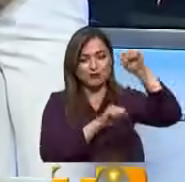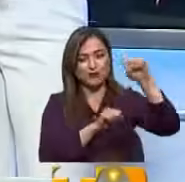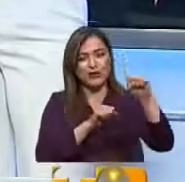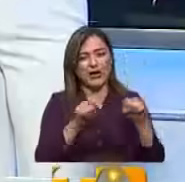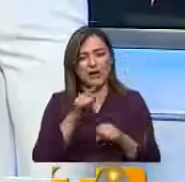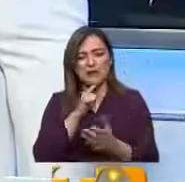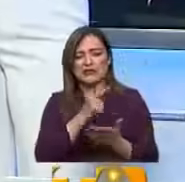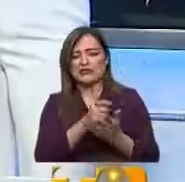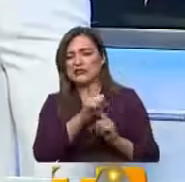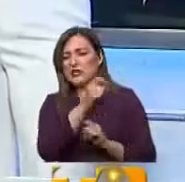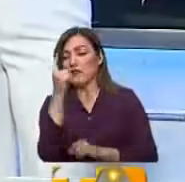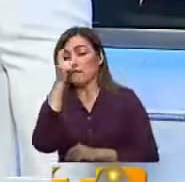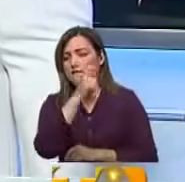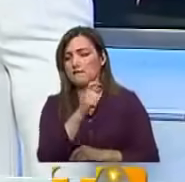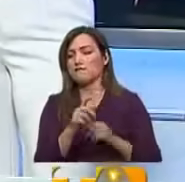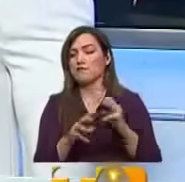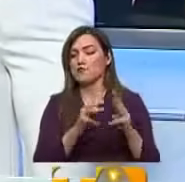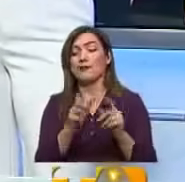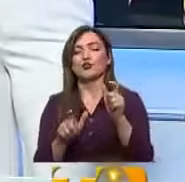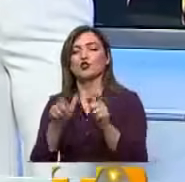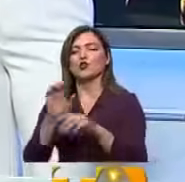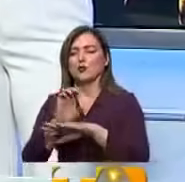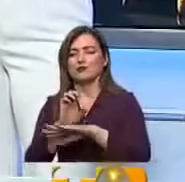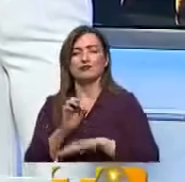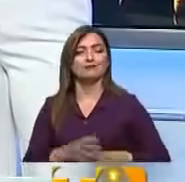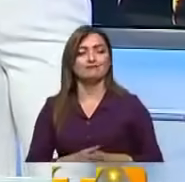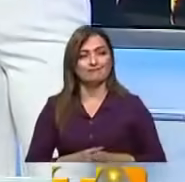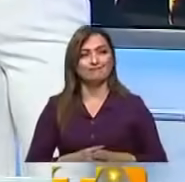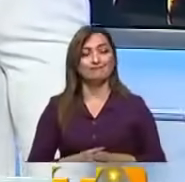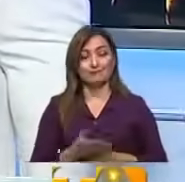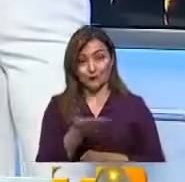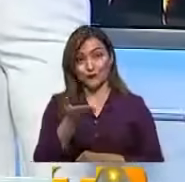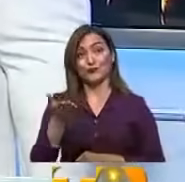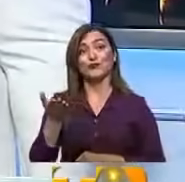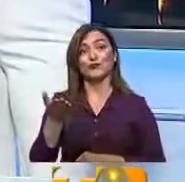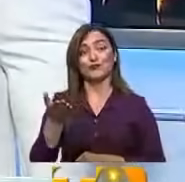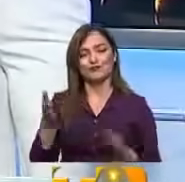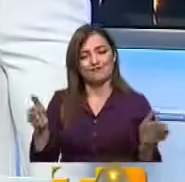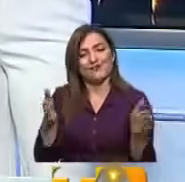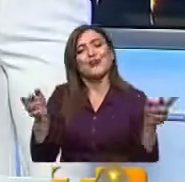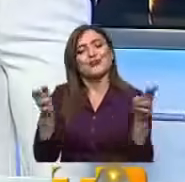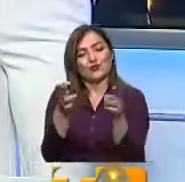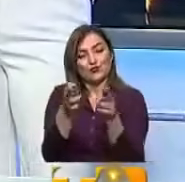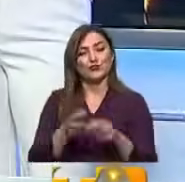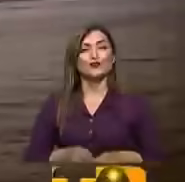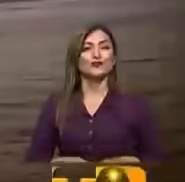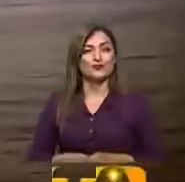algunas realidades de las situaciones que vive y que atraviesa el país. Por eso, a continuación, les presentamos una recopilación de estos